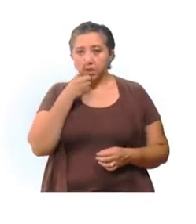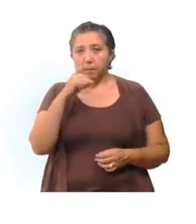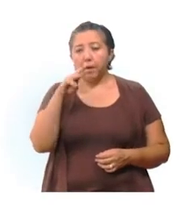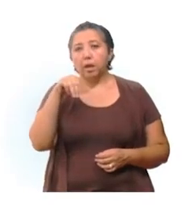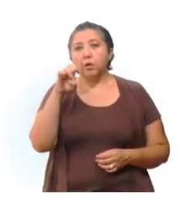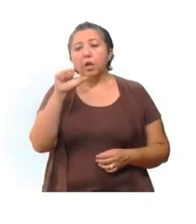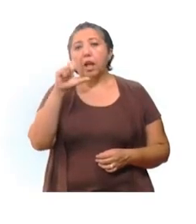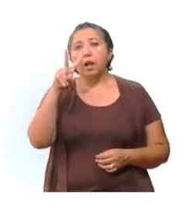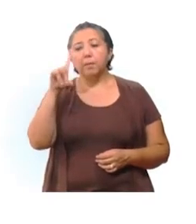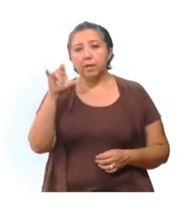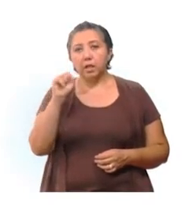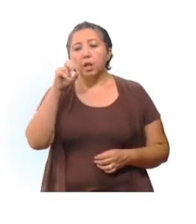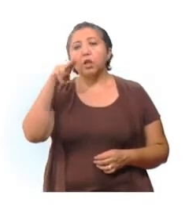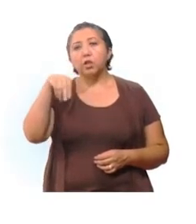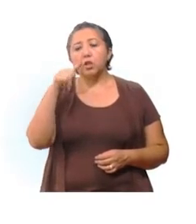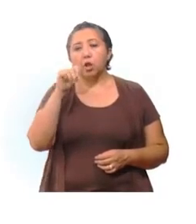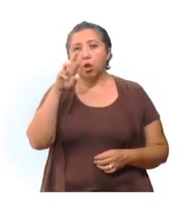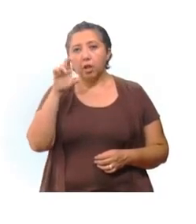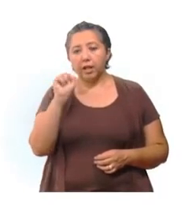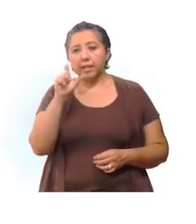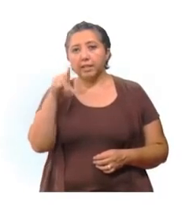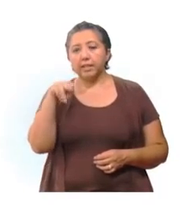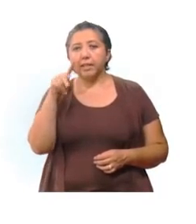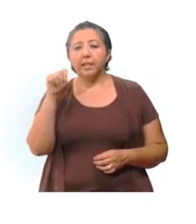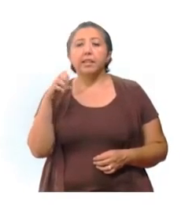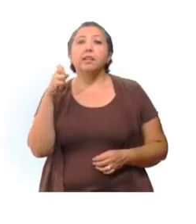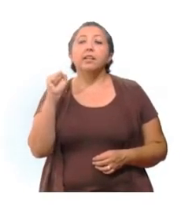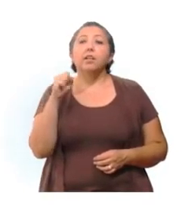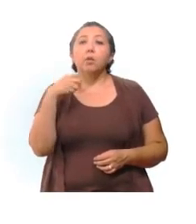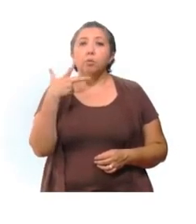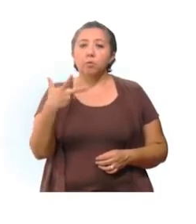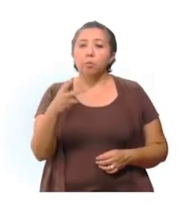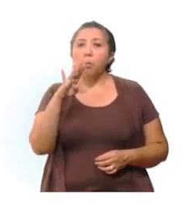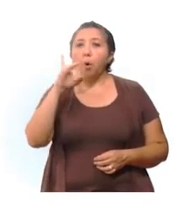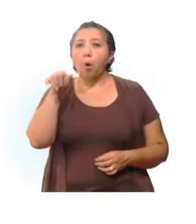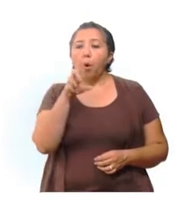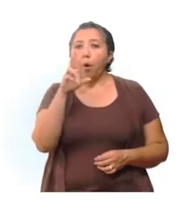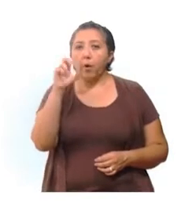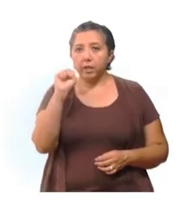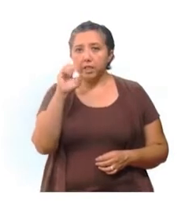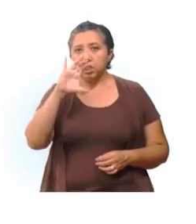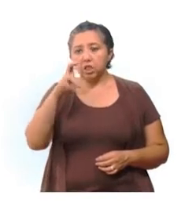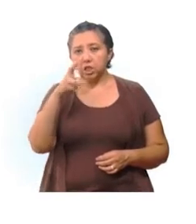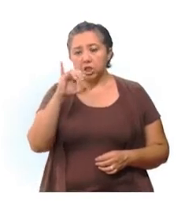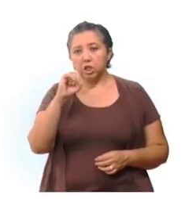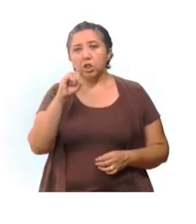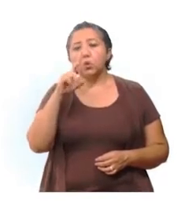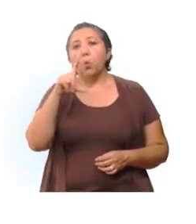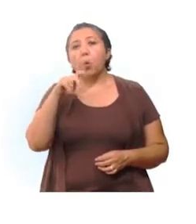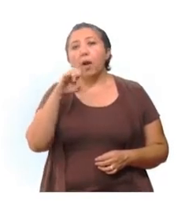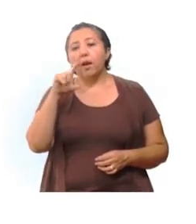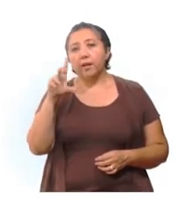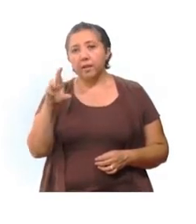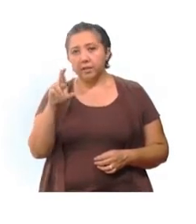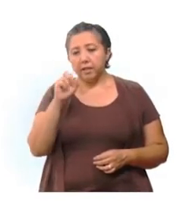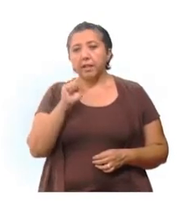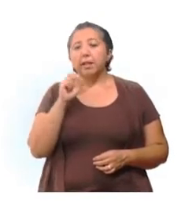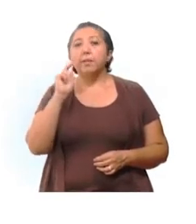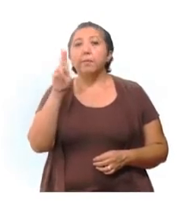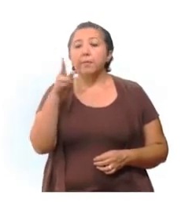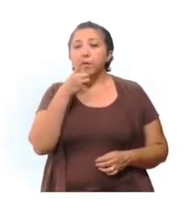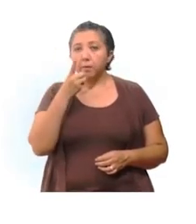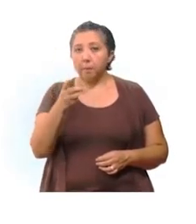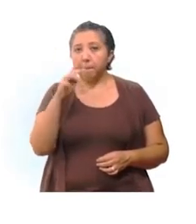Ávila Camacho, Nora Quintana, Fidel Velázquez y Lindavista 8, Bojorques, Chichi Suárez, Emiliano Zapata Sur, Leandro